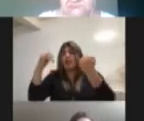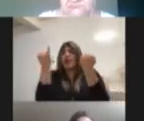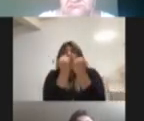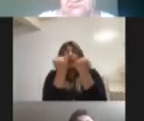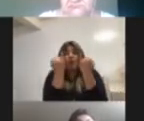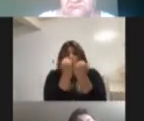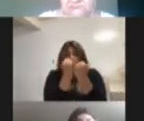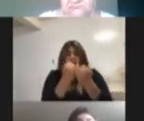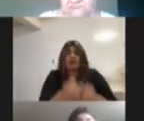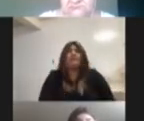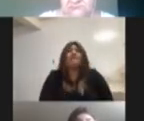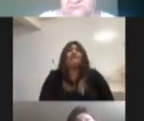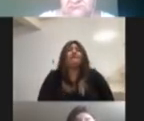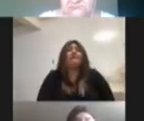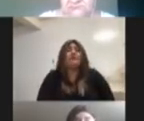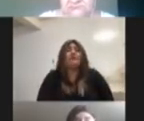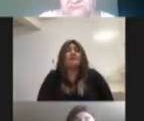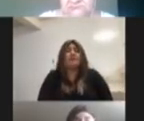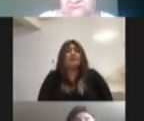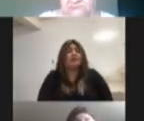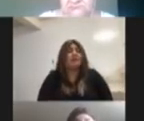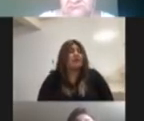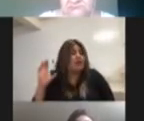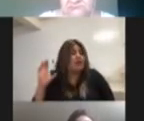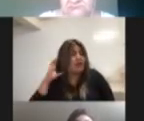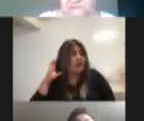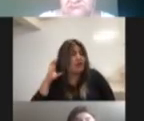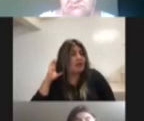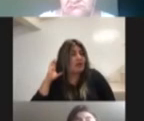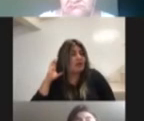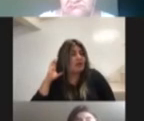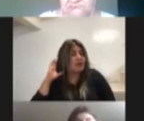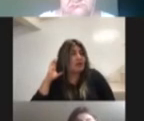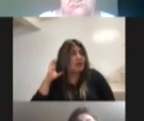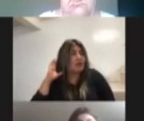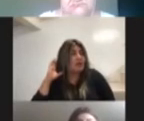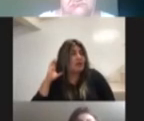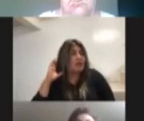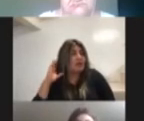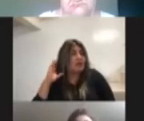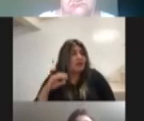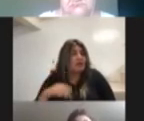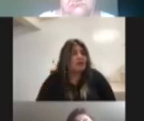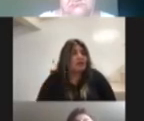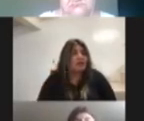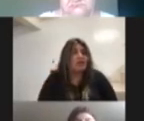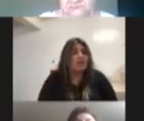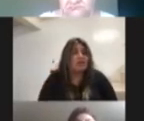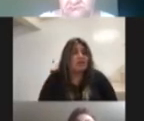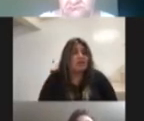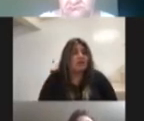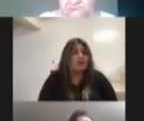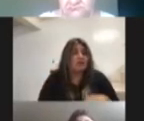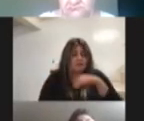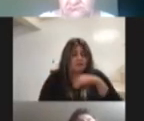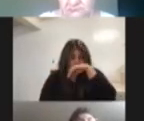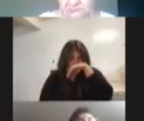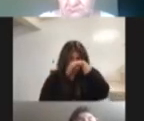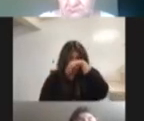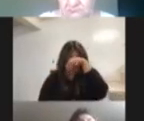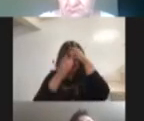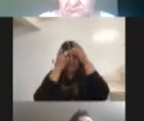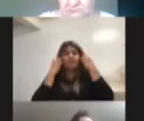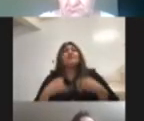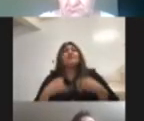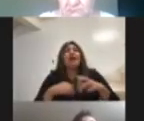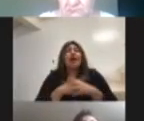La diversificación lo que nos permite y nos obliga es variar los